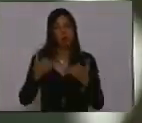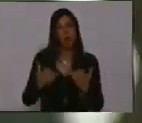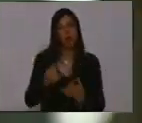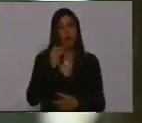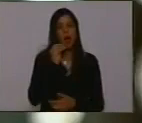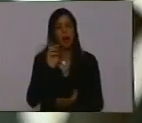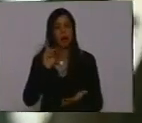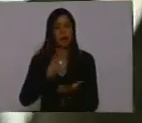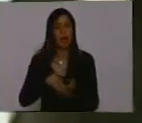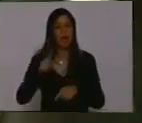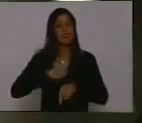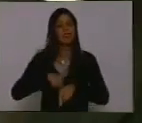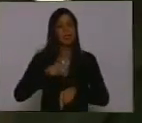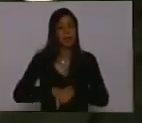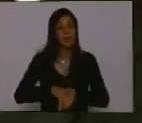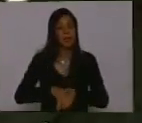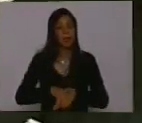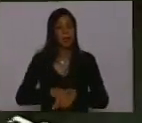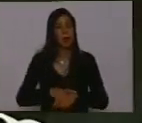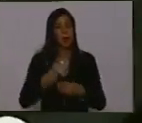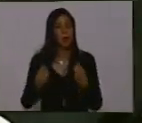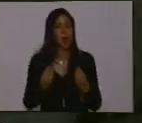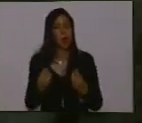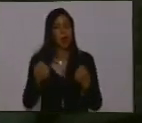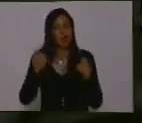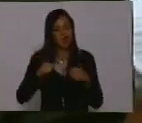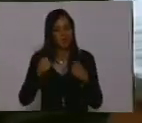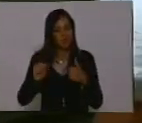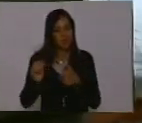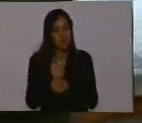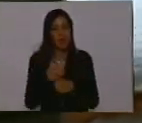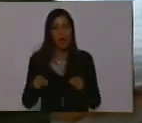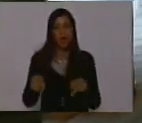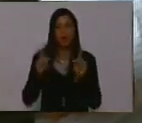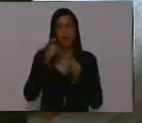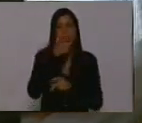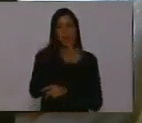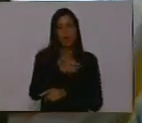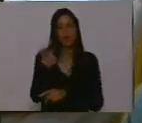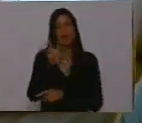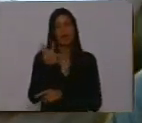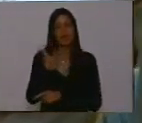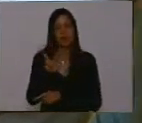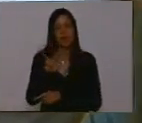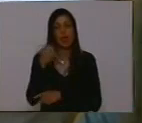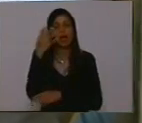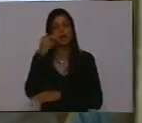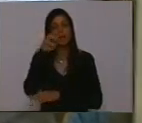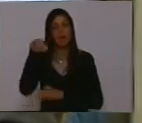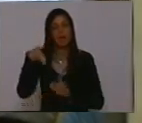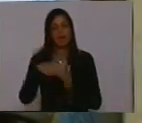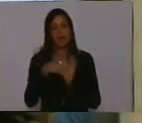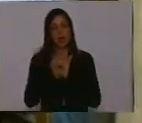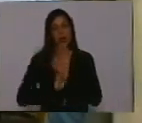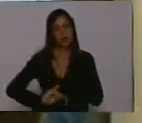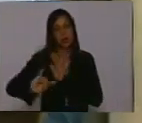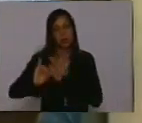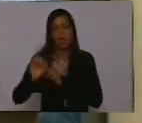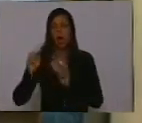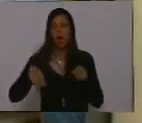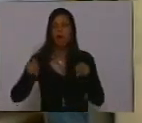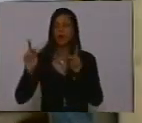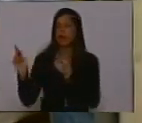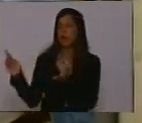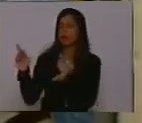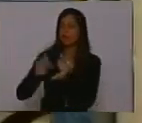Y ese tiempo se concreta en esta oportunidad maravillosa que nos da el pueblo venezolano a través de la Asamblea Nacional Constituyente, a